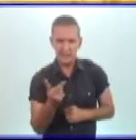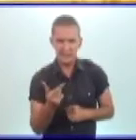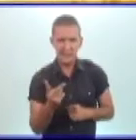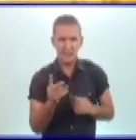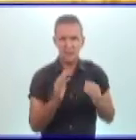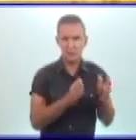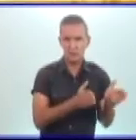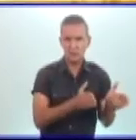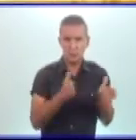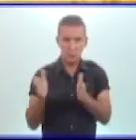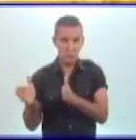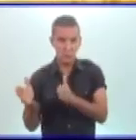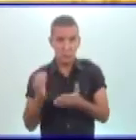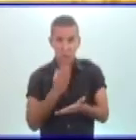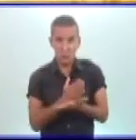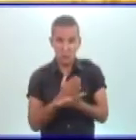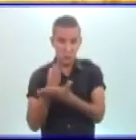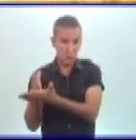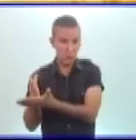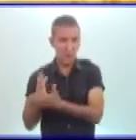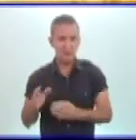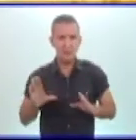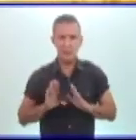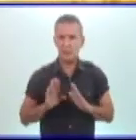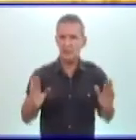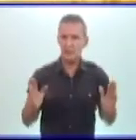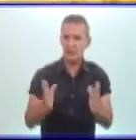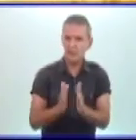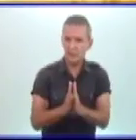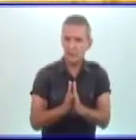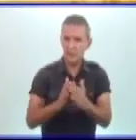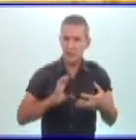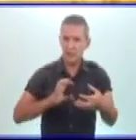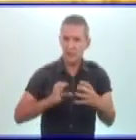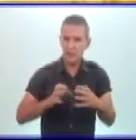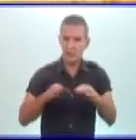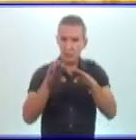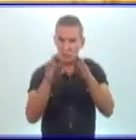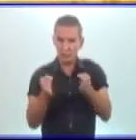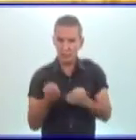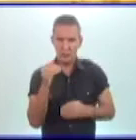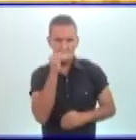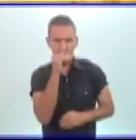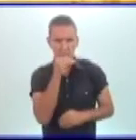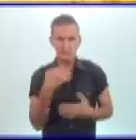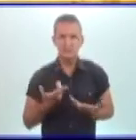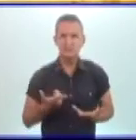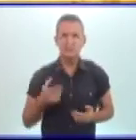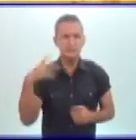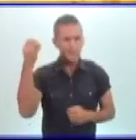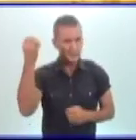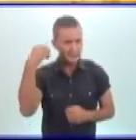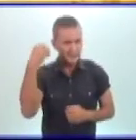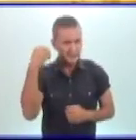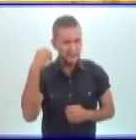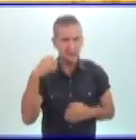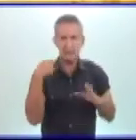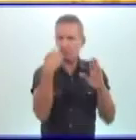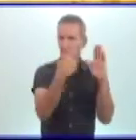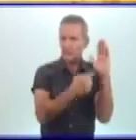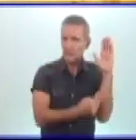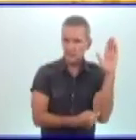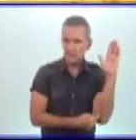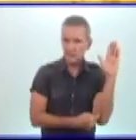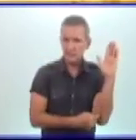ayudarán a poder completar la conformación del mundo moderno y estar en condiciones de poder caracterizar la